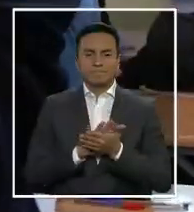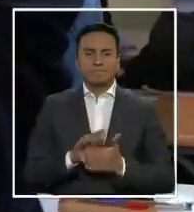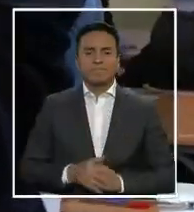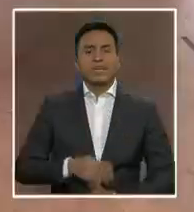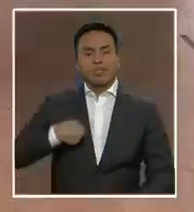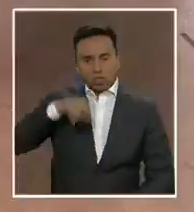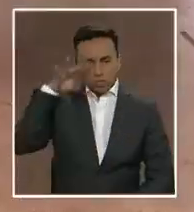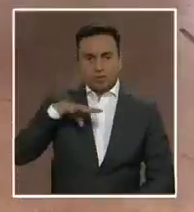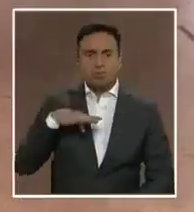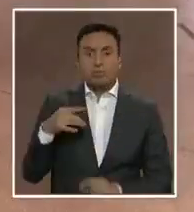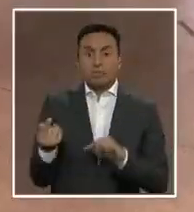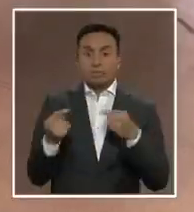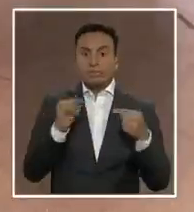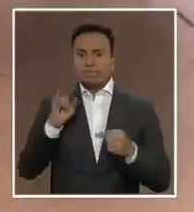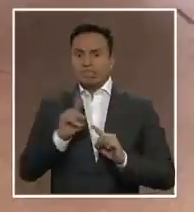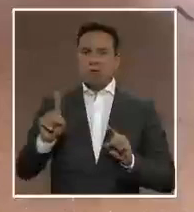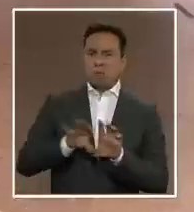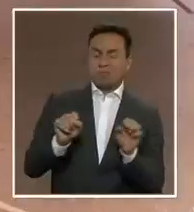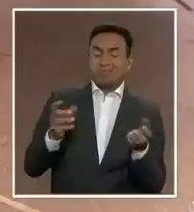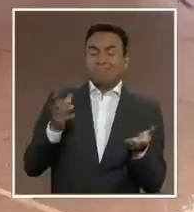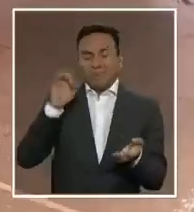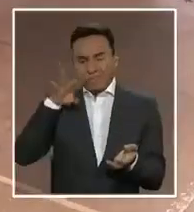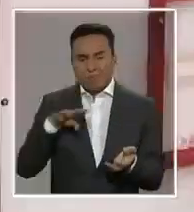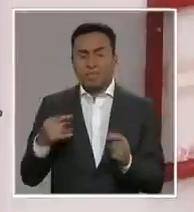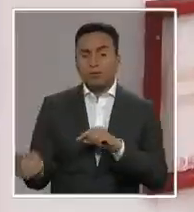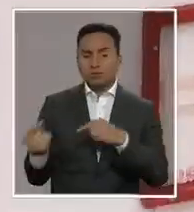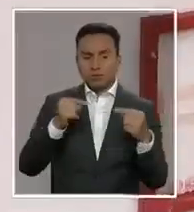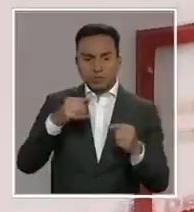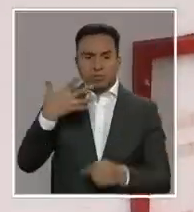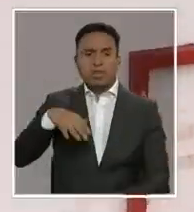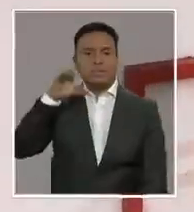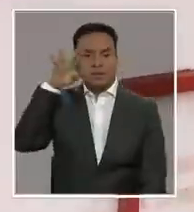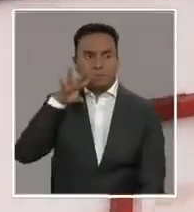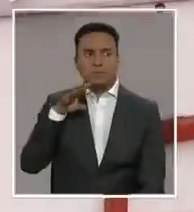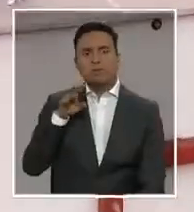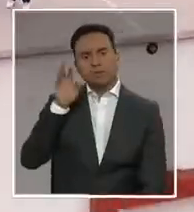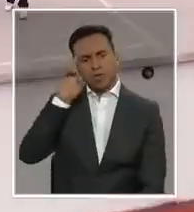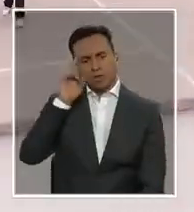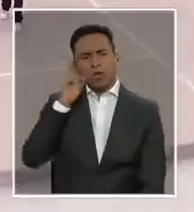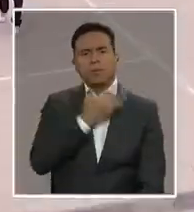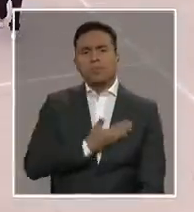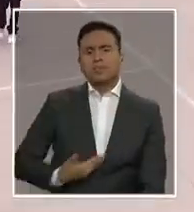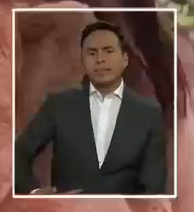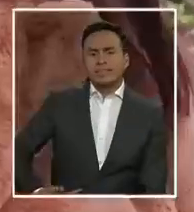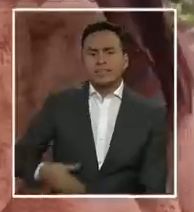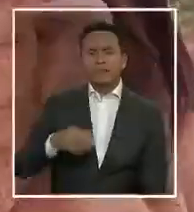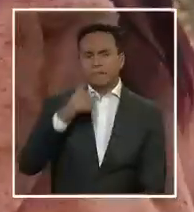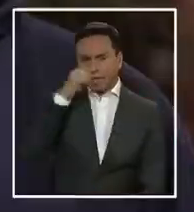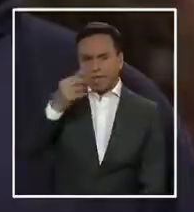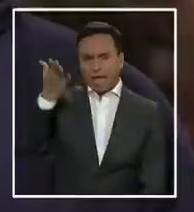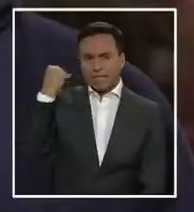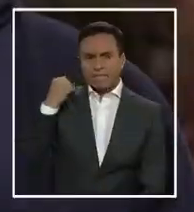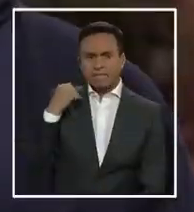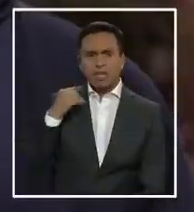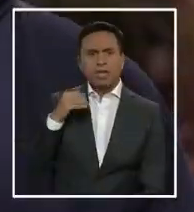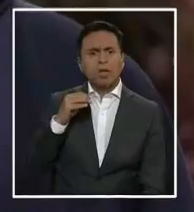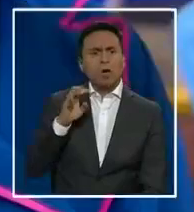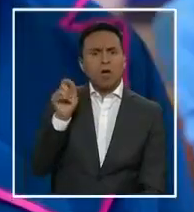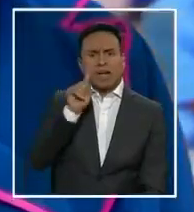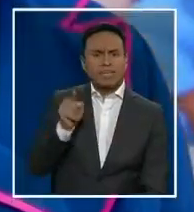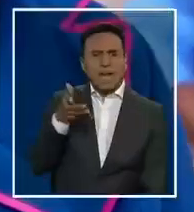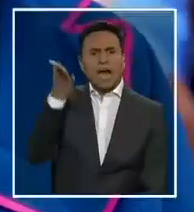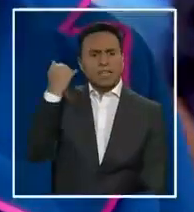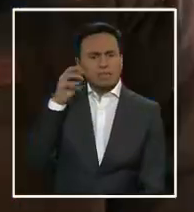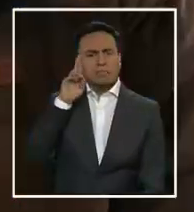sabemos que será polémico sabemos que tendremos una discusión importante la tuvo me acuerdo el presidente frei con las bocas en su